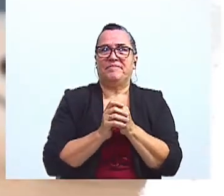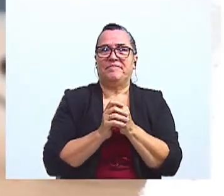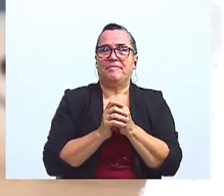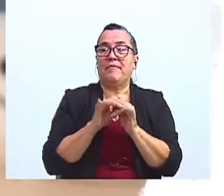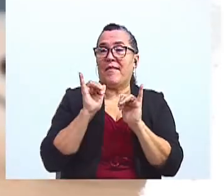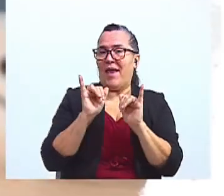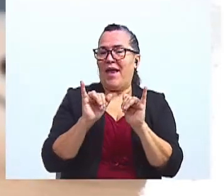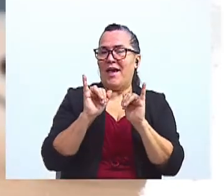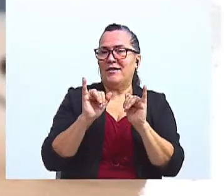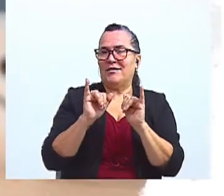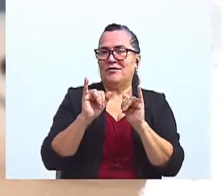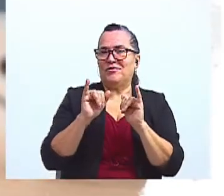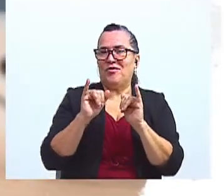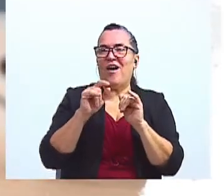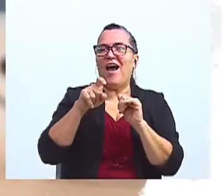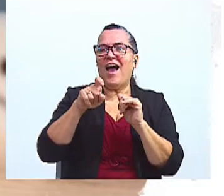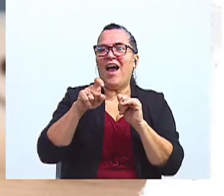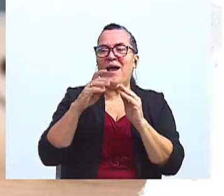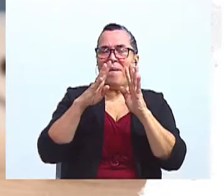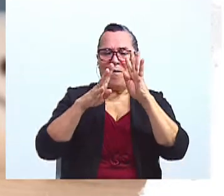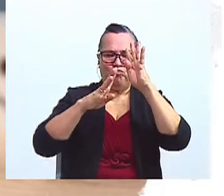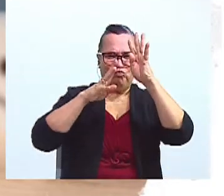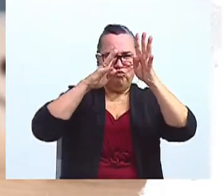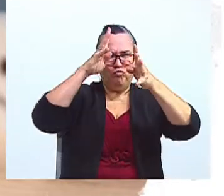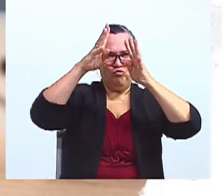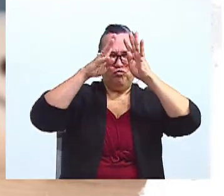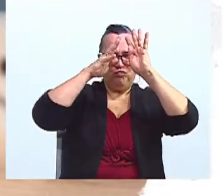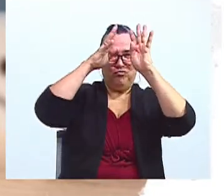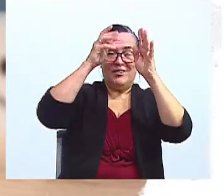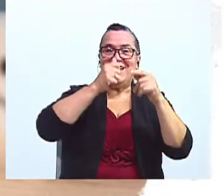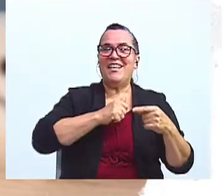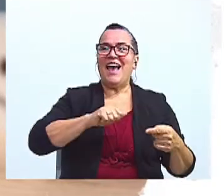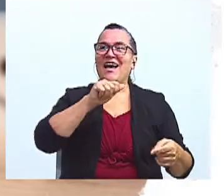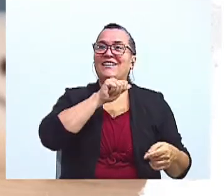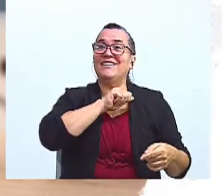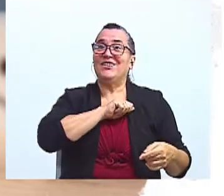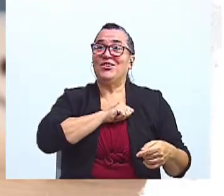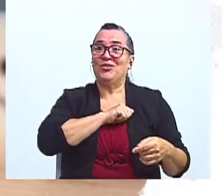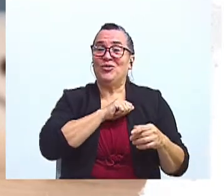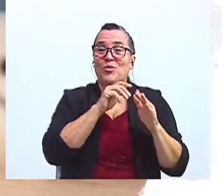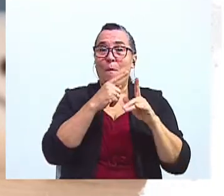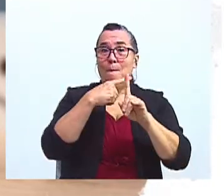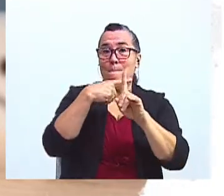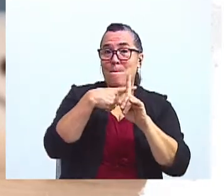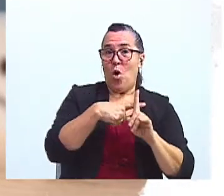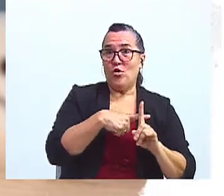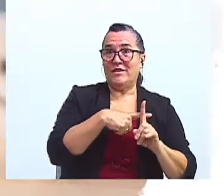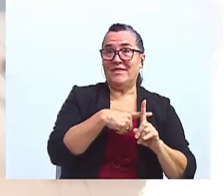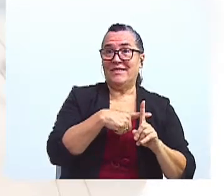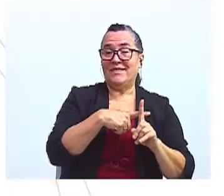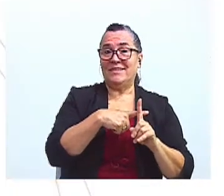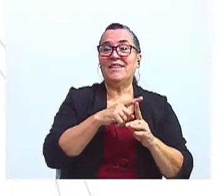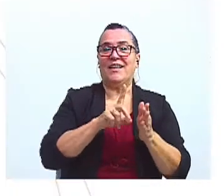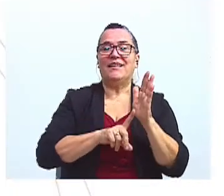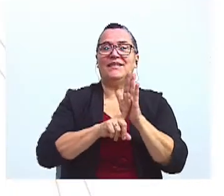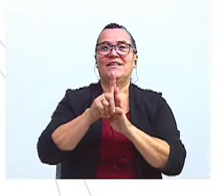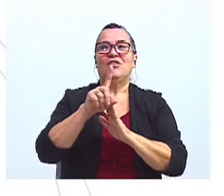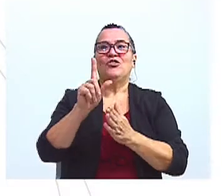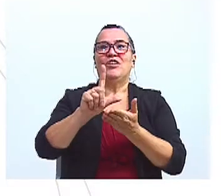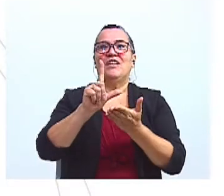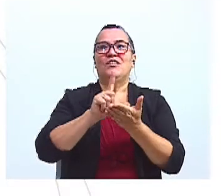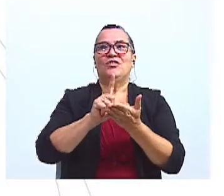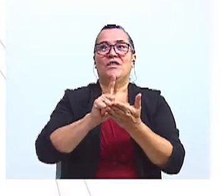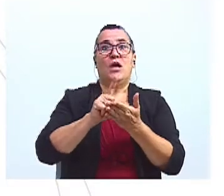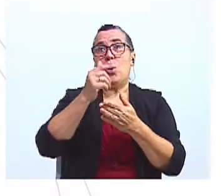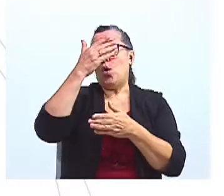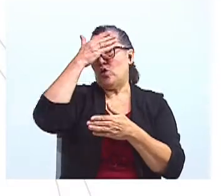Eso sí, mucha creatividad y una actitud positiva durante el desarrollo de la lección. No se